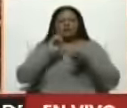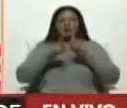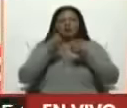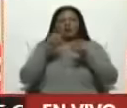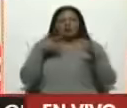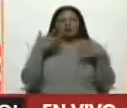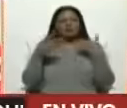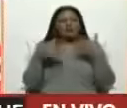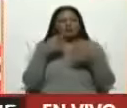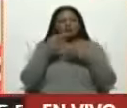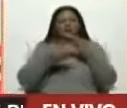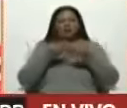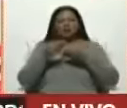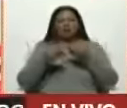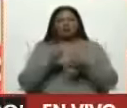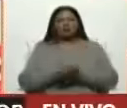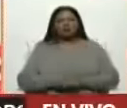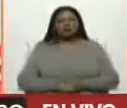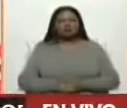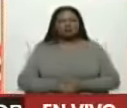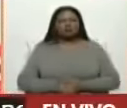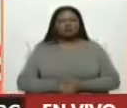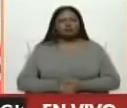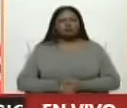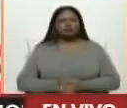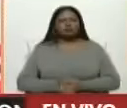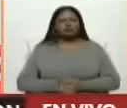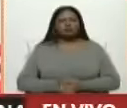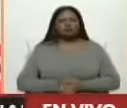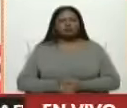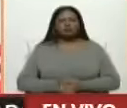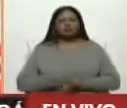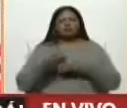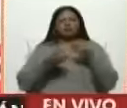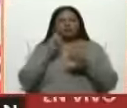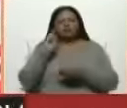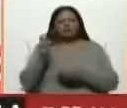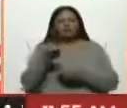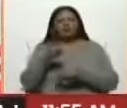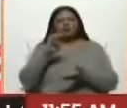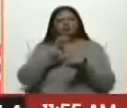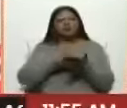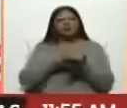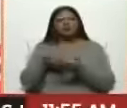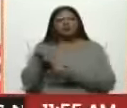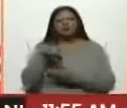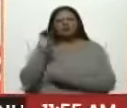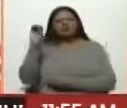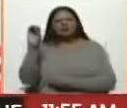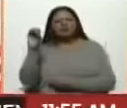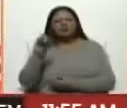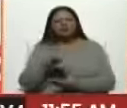actos. Creo que aquí hicimos unos en Guarenas, en Miranda, donde